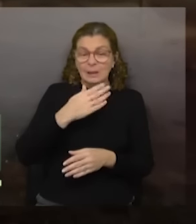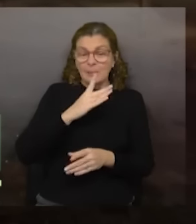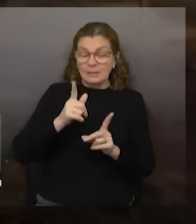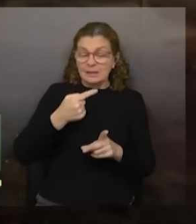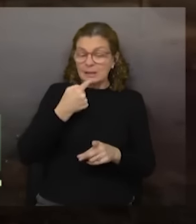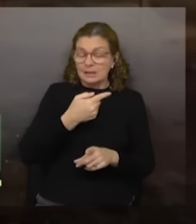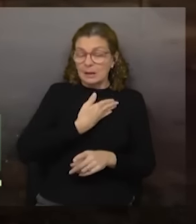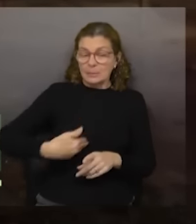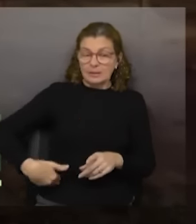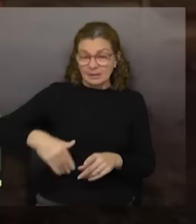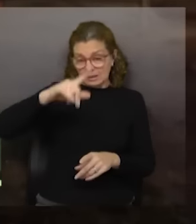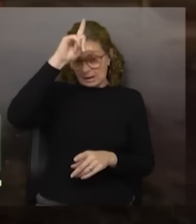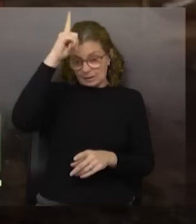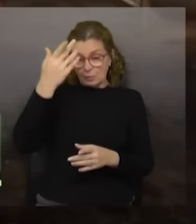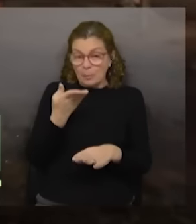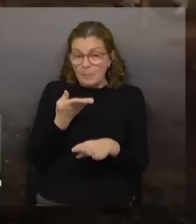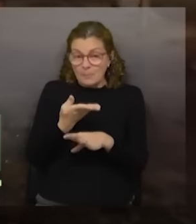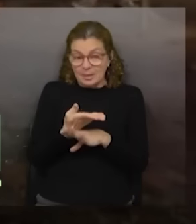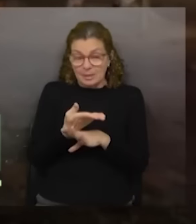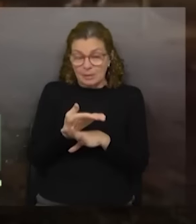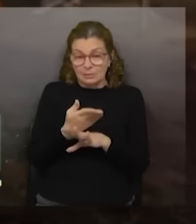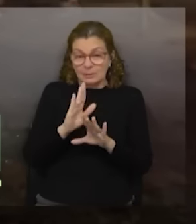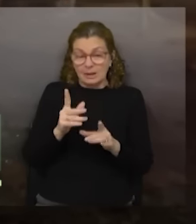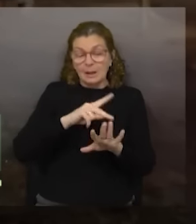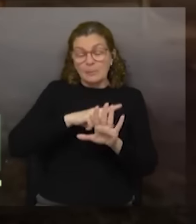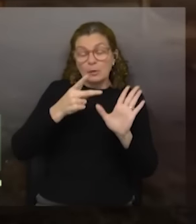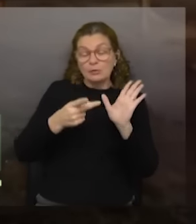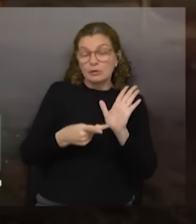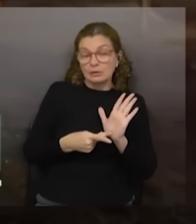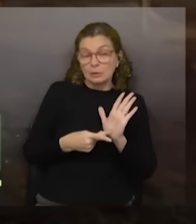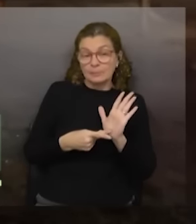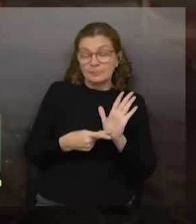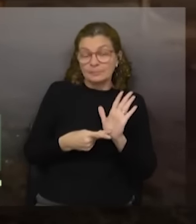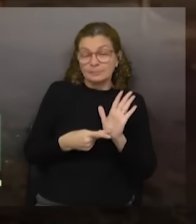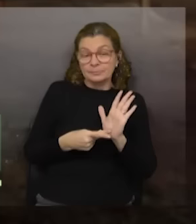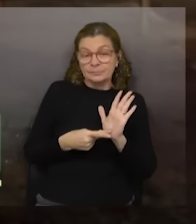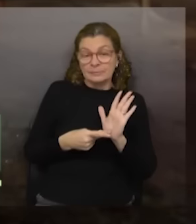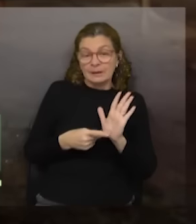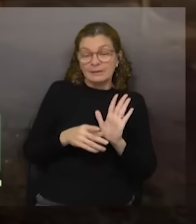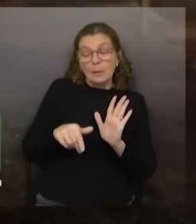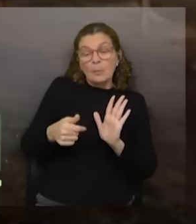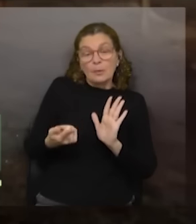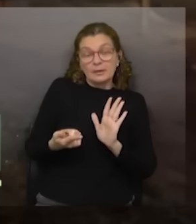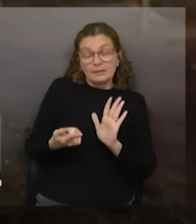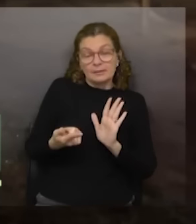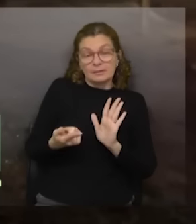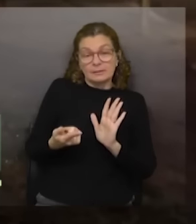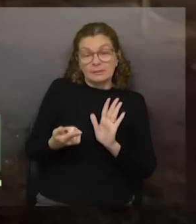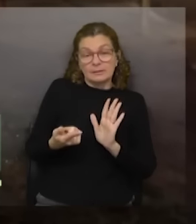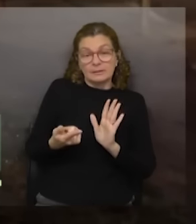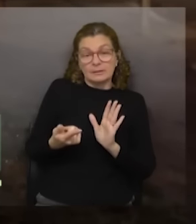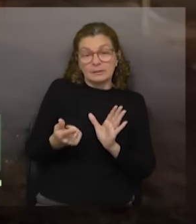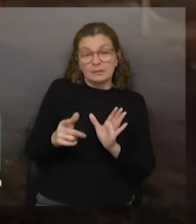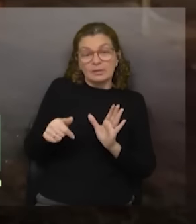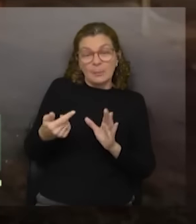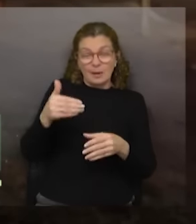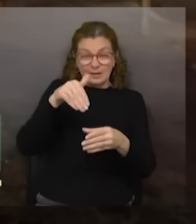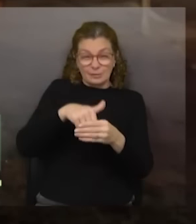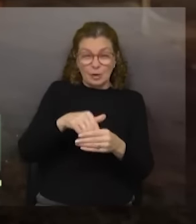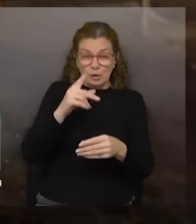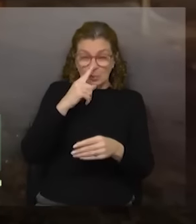república la calle p solicitó que el proyecto sea sea tratado justamente después de las